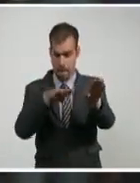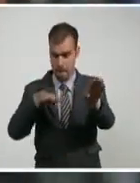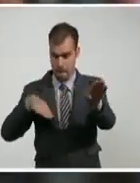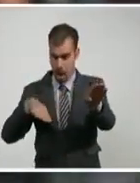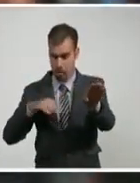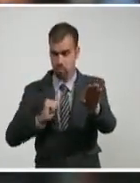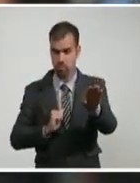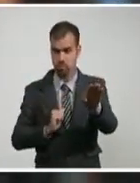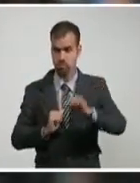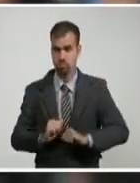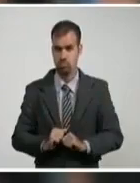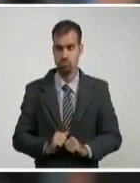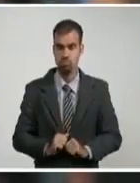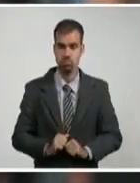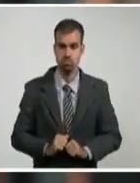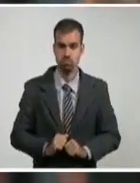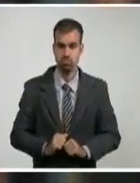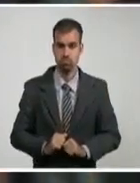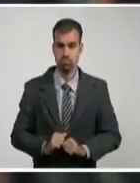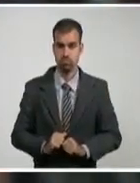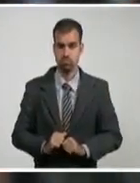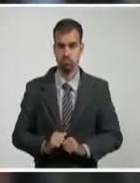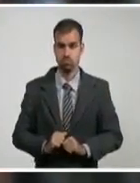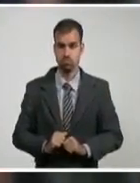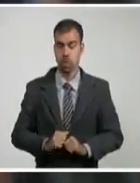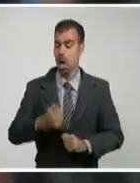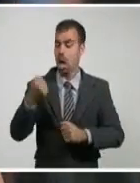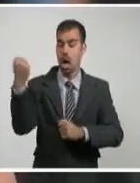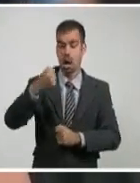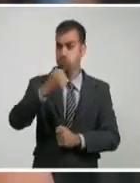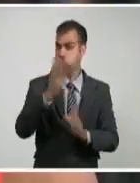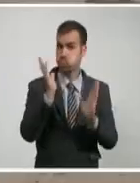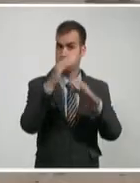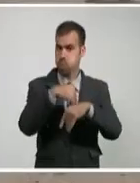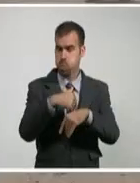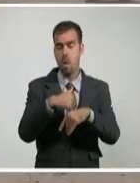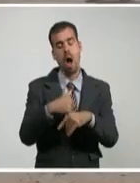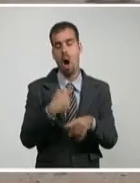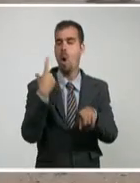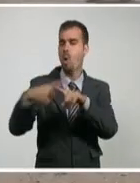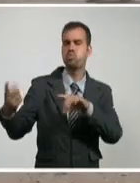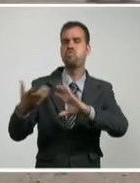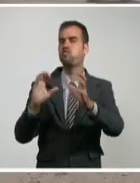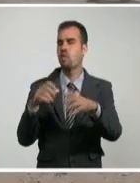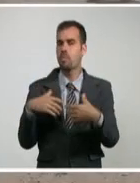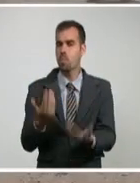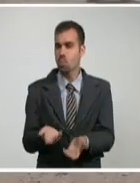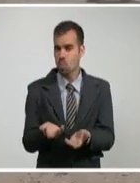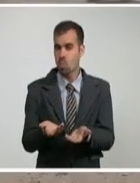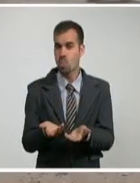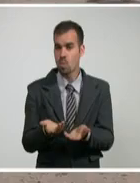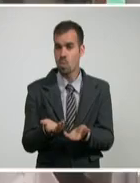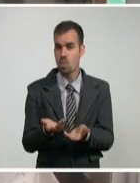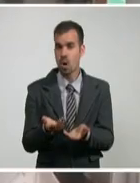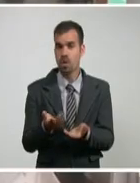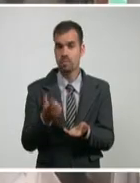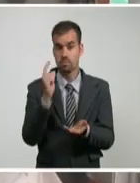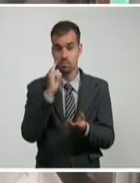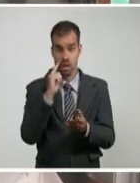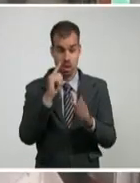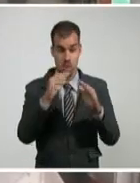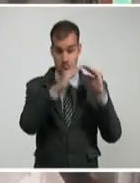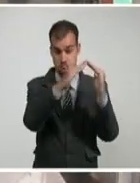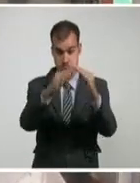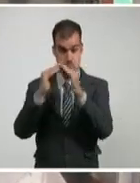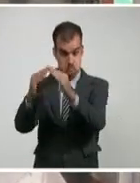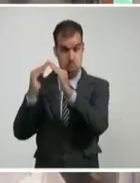y cuando no haya esta variante directa usamos la variante indirecta a nuestra nuestra zona de almacenaje esta